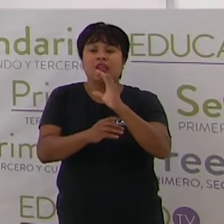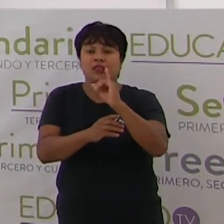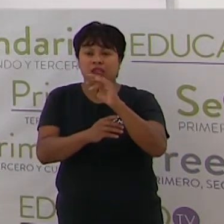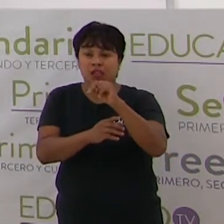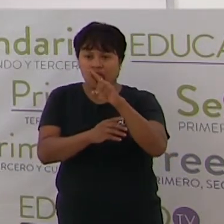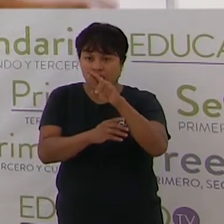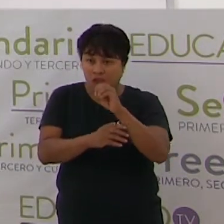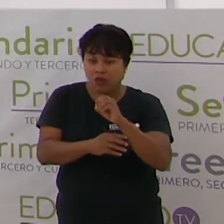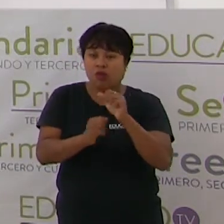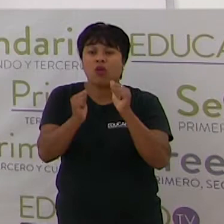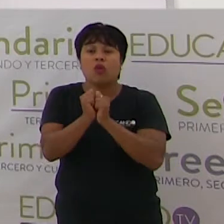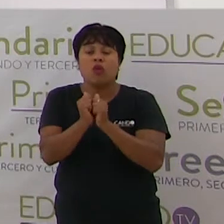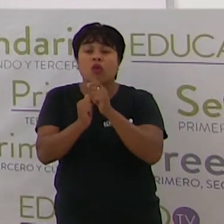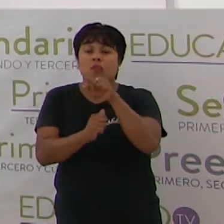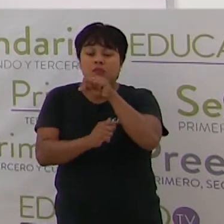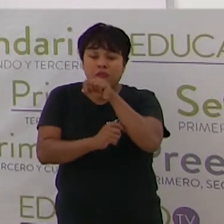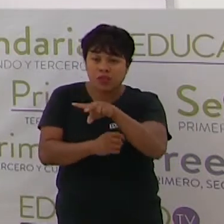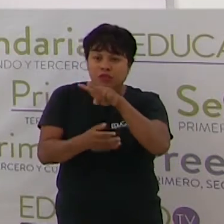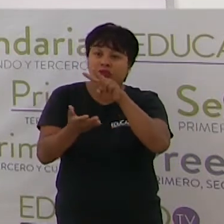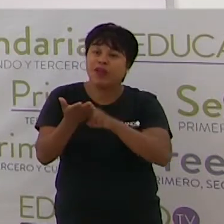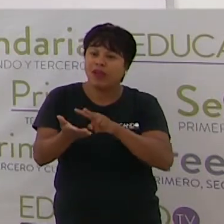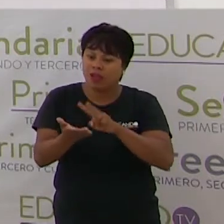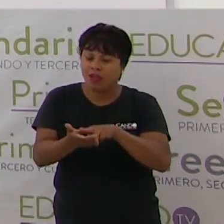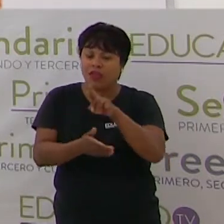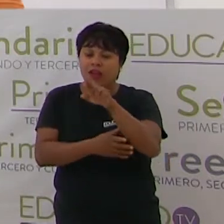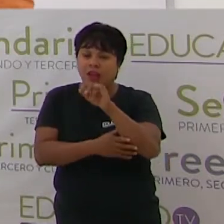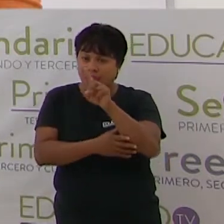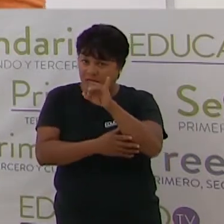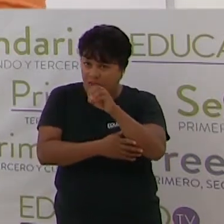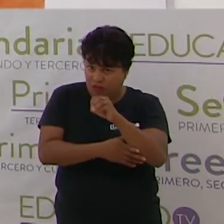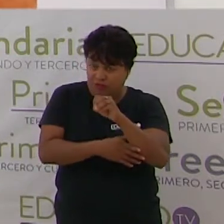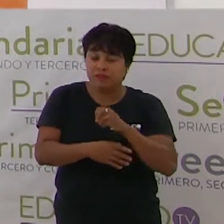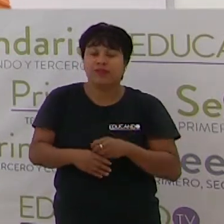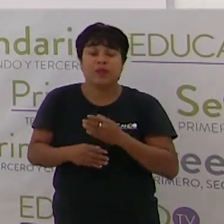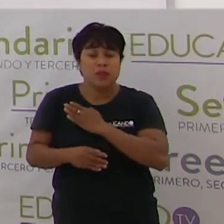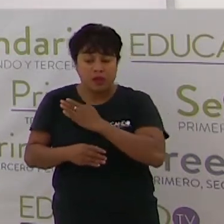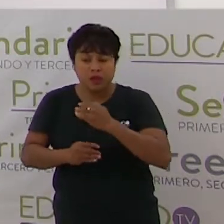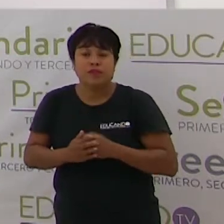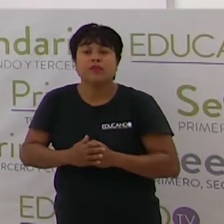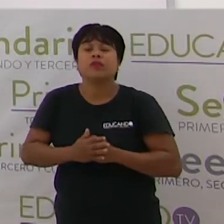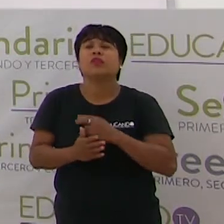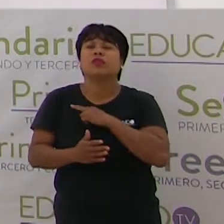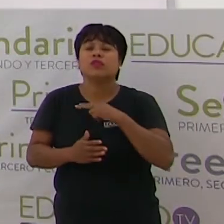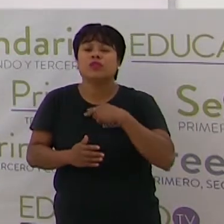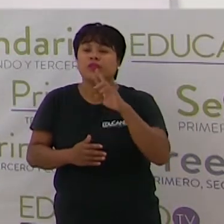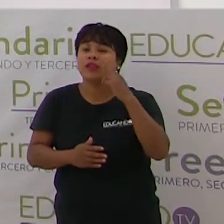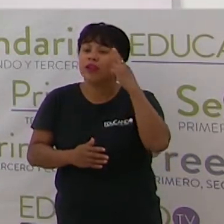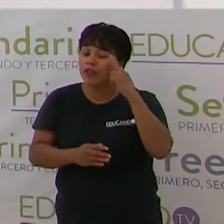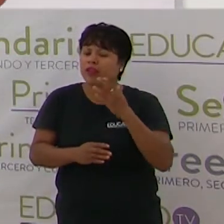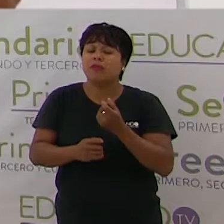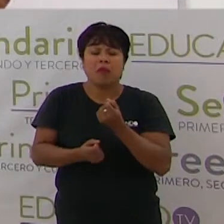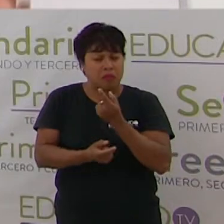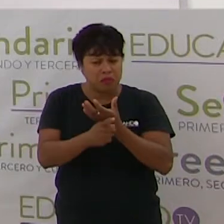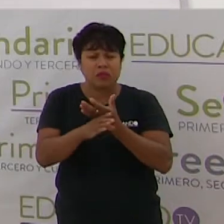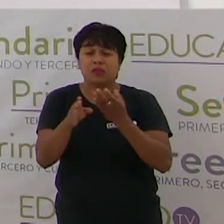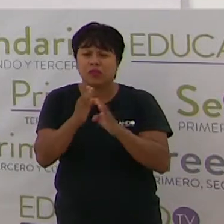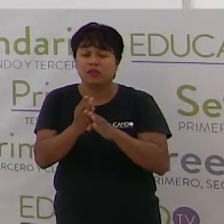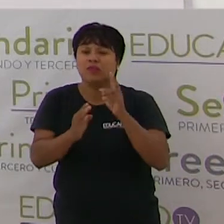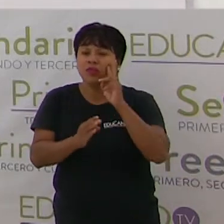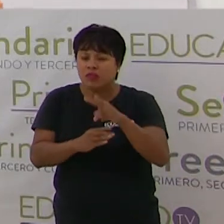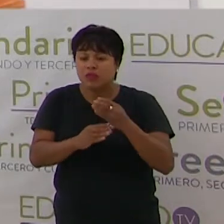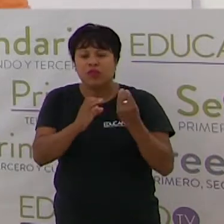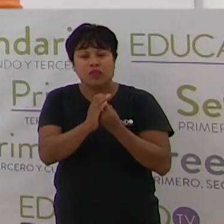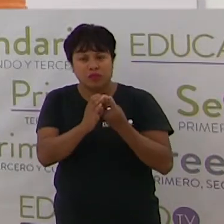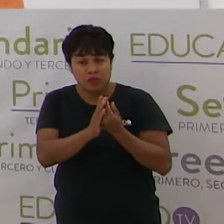cilindro con un mismo valor de radio, niñas y niños. Bueno, vamos a recordar algunas cosas que estuvimos viendo en las sesiones